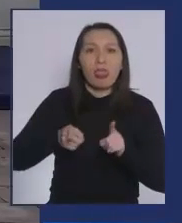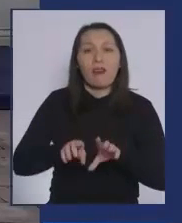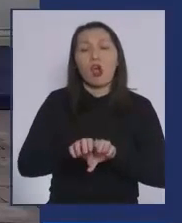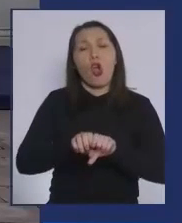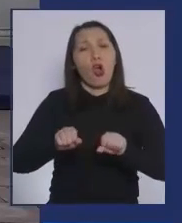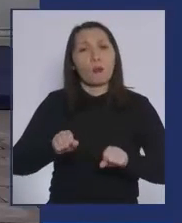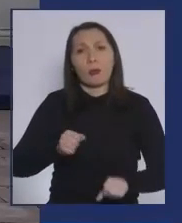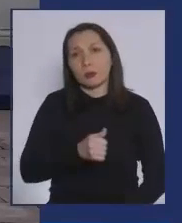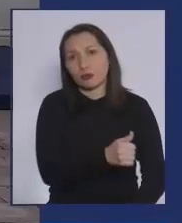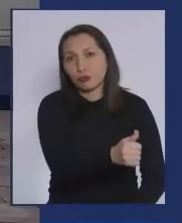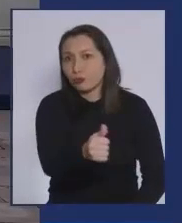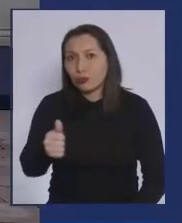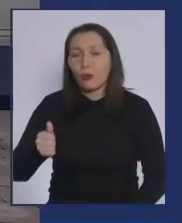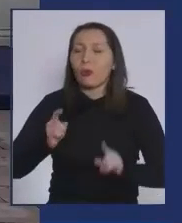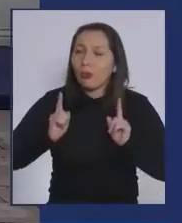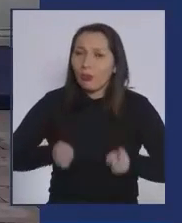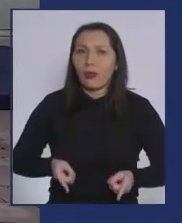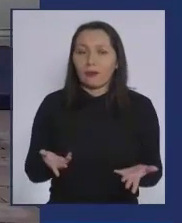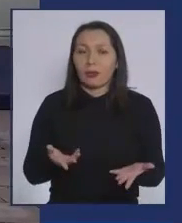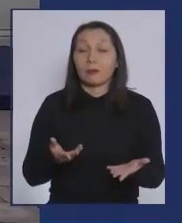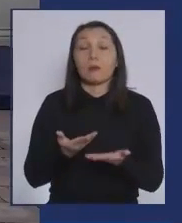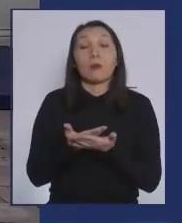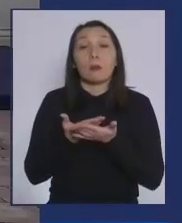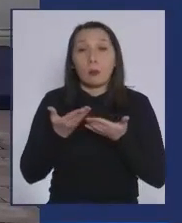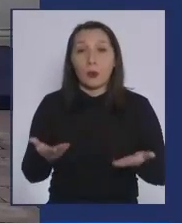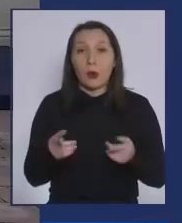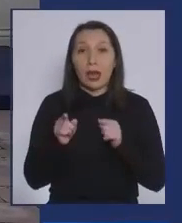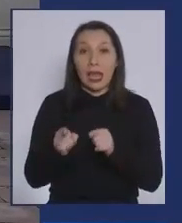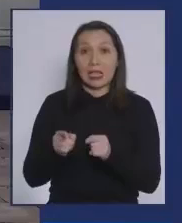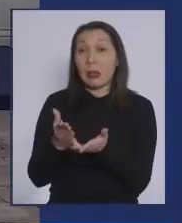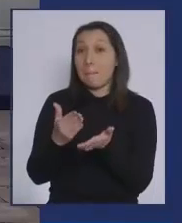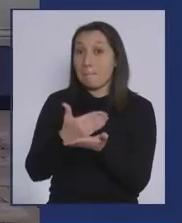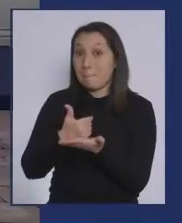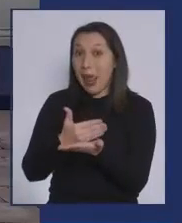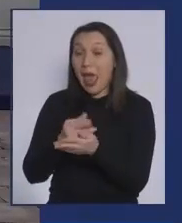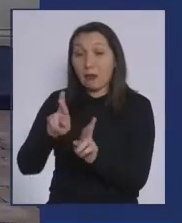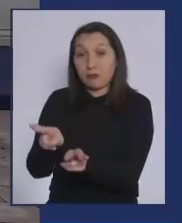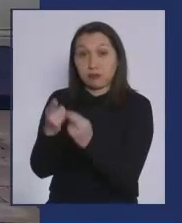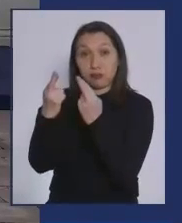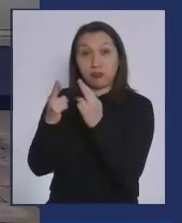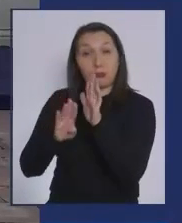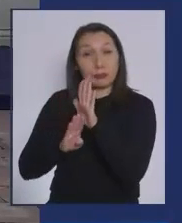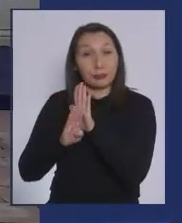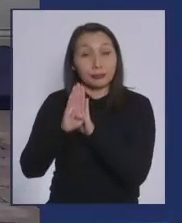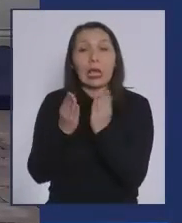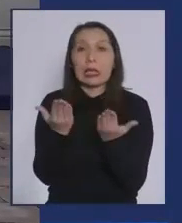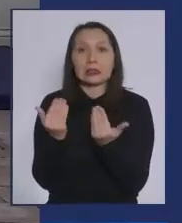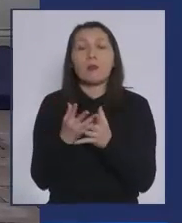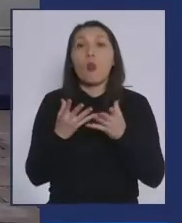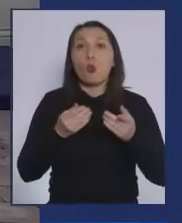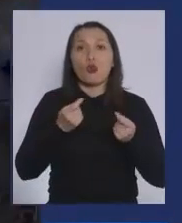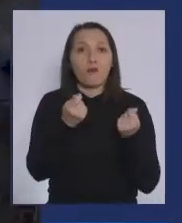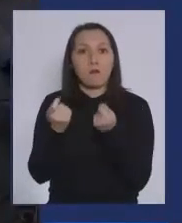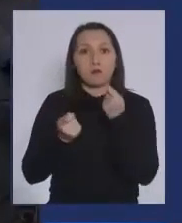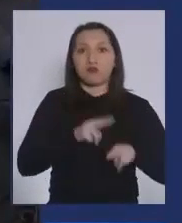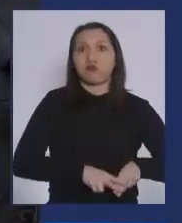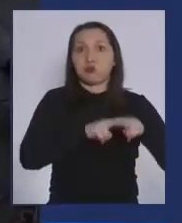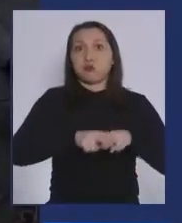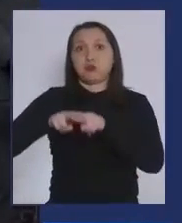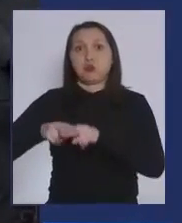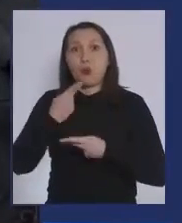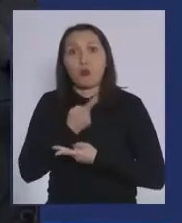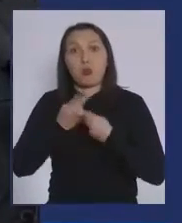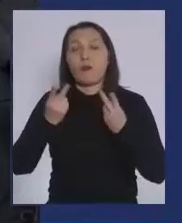comprometernos todos por esa razón ese plan de recuperación va a exigir muchos recursos públicos para